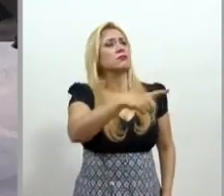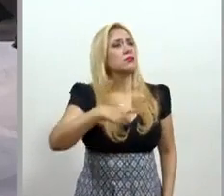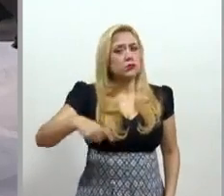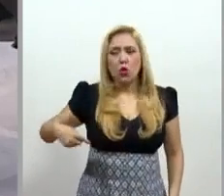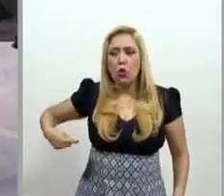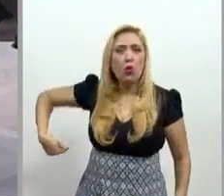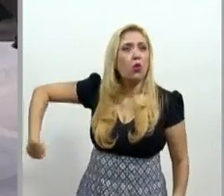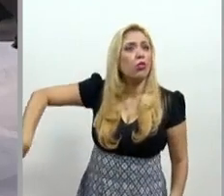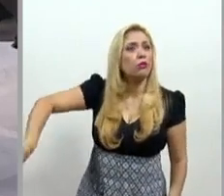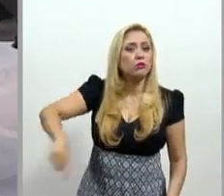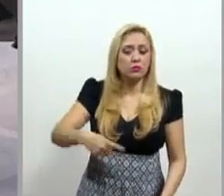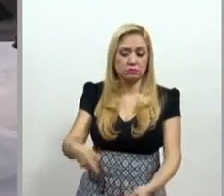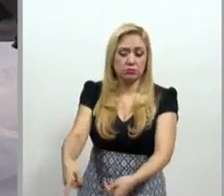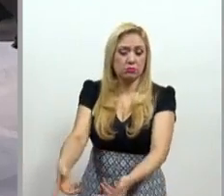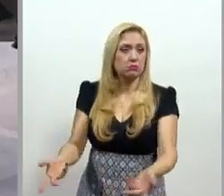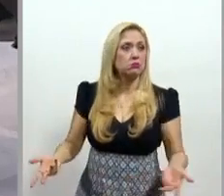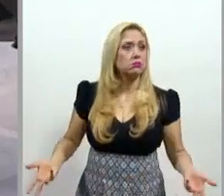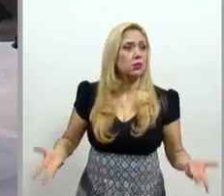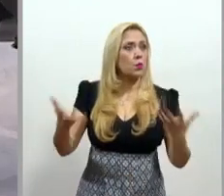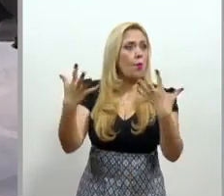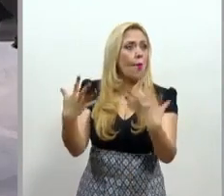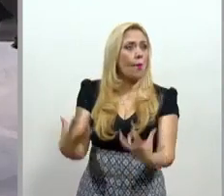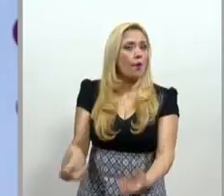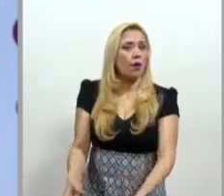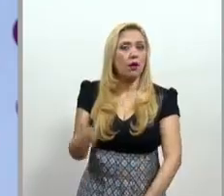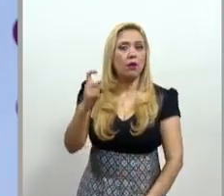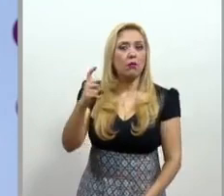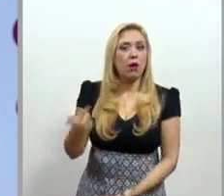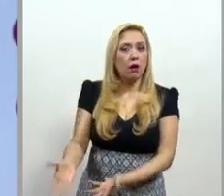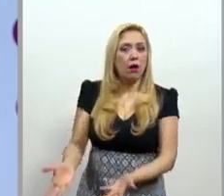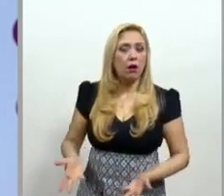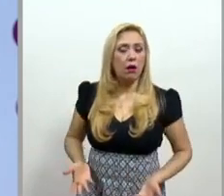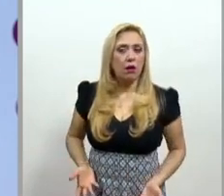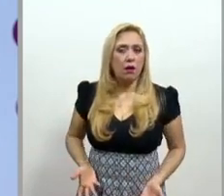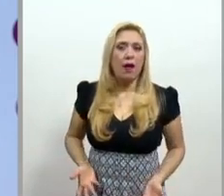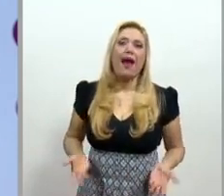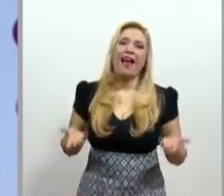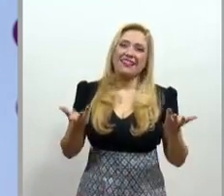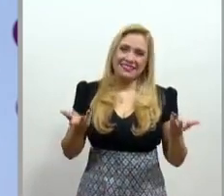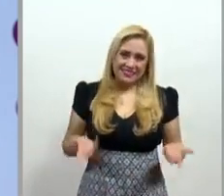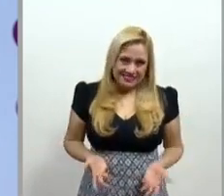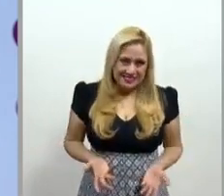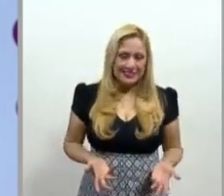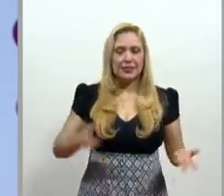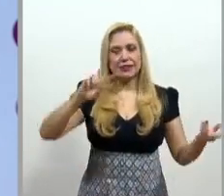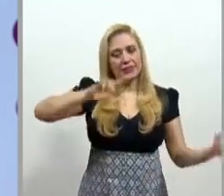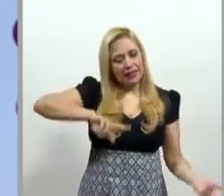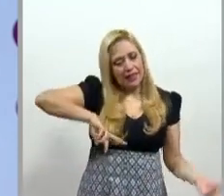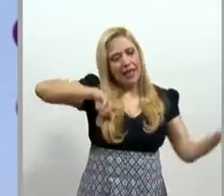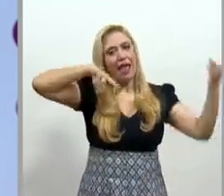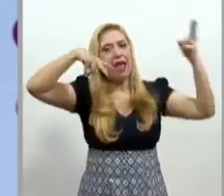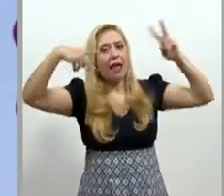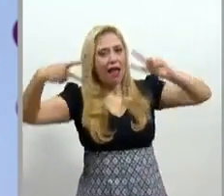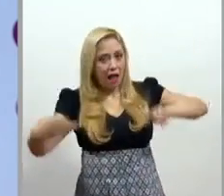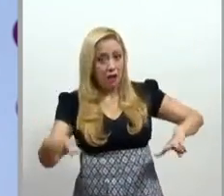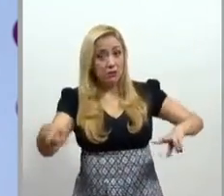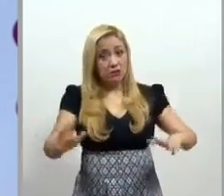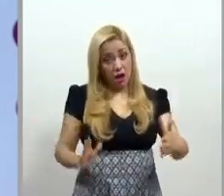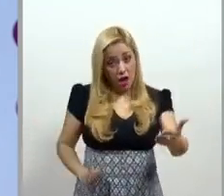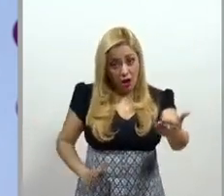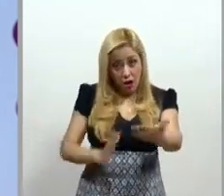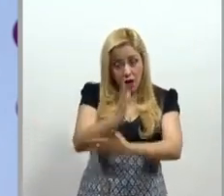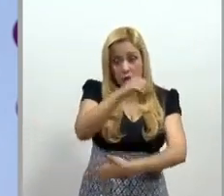una arquitectura de apertura del acceso a la justicia y ahora el otro lado de la moneda, ¿no? Ujú. Si ya entraste y un tribunal